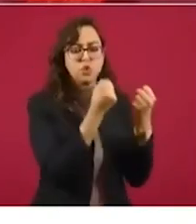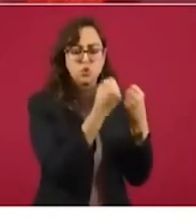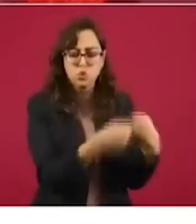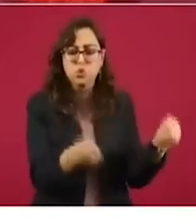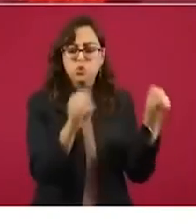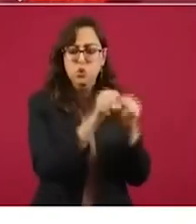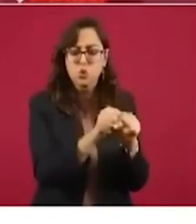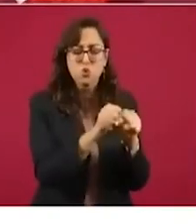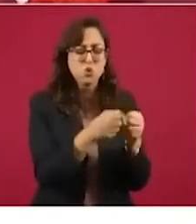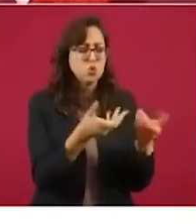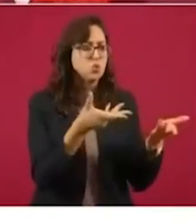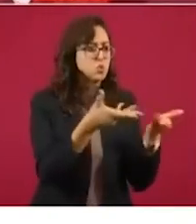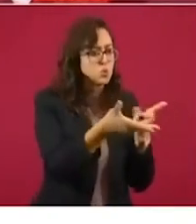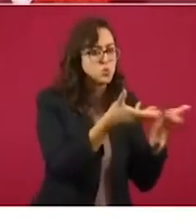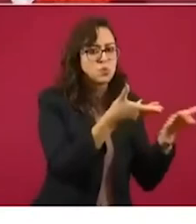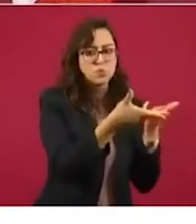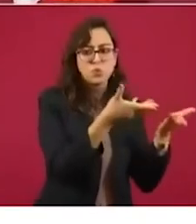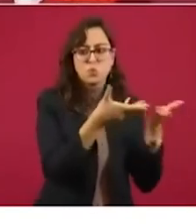como la